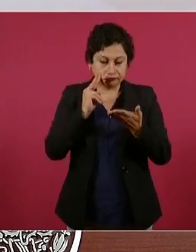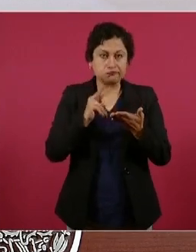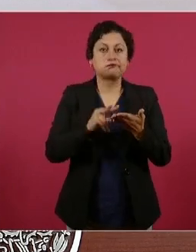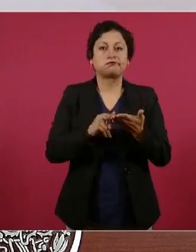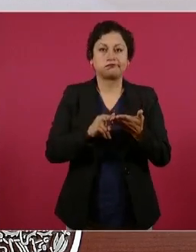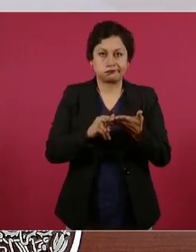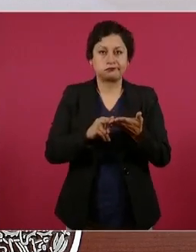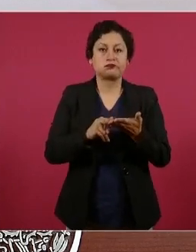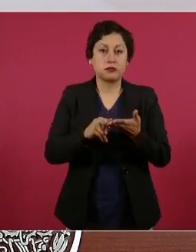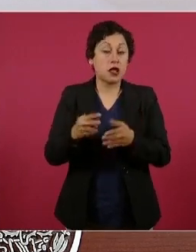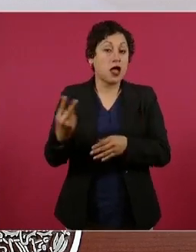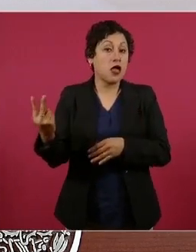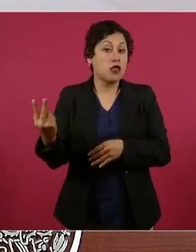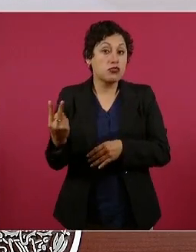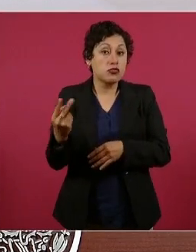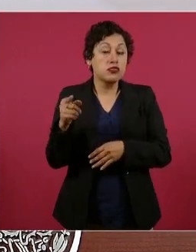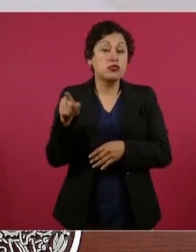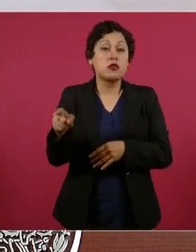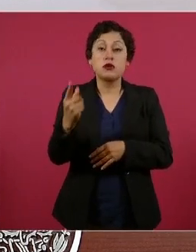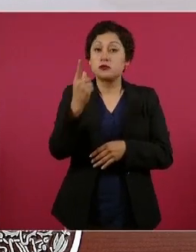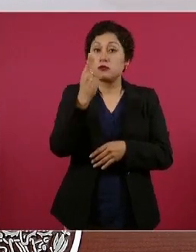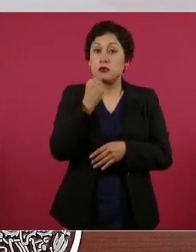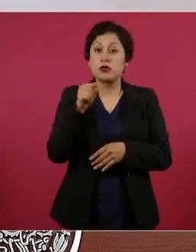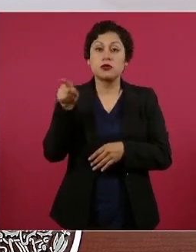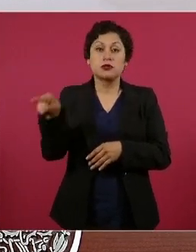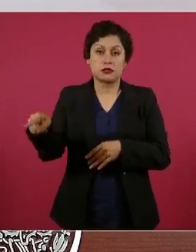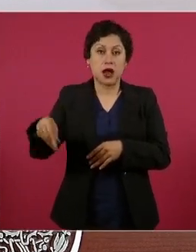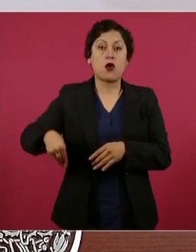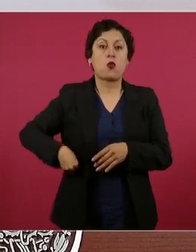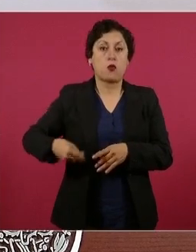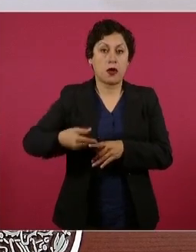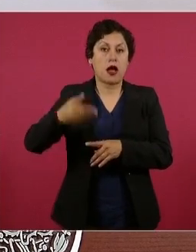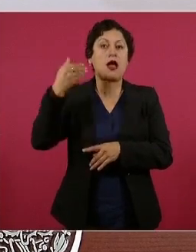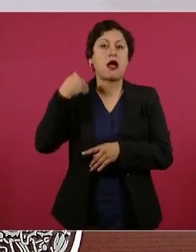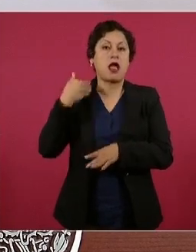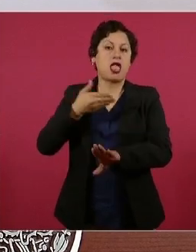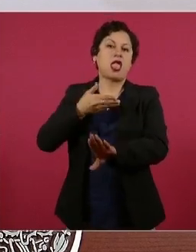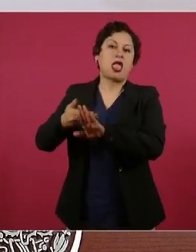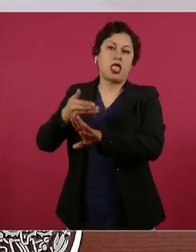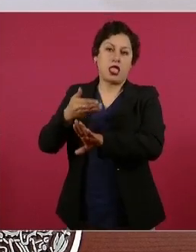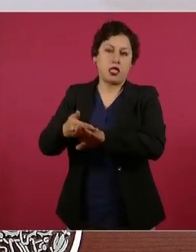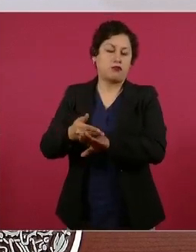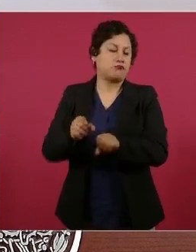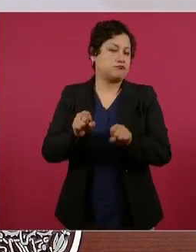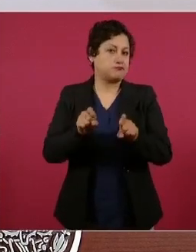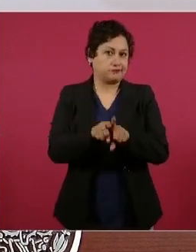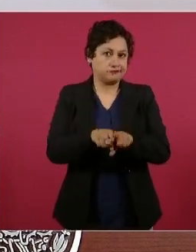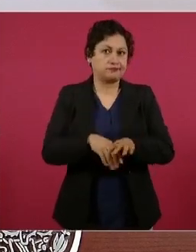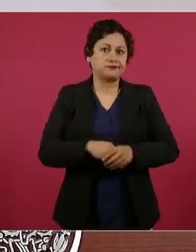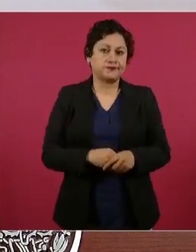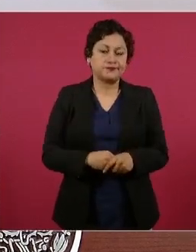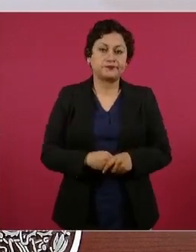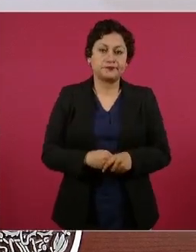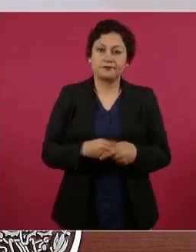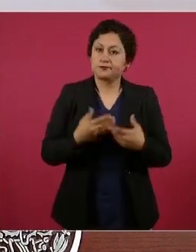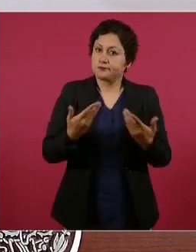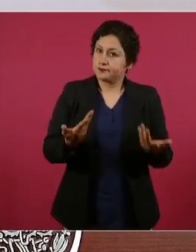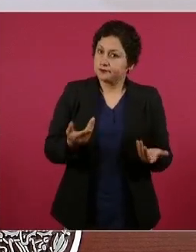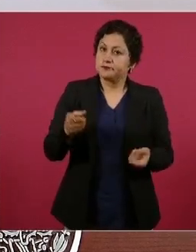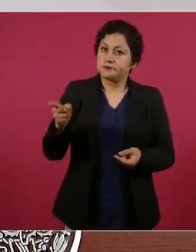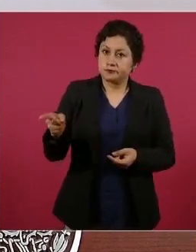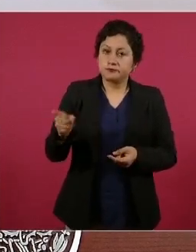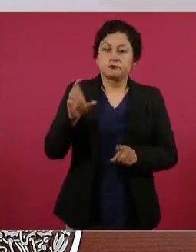que participaron en estos hechos y va a hacerse